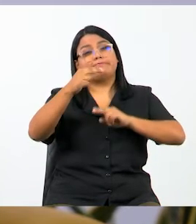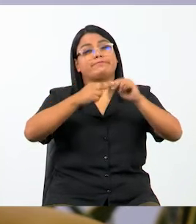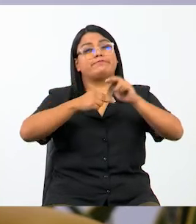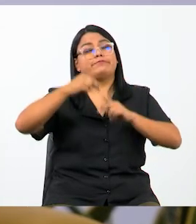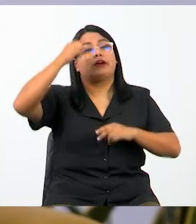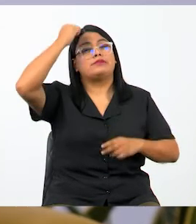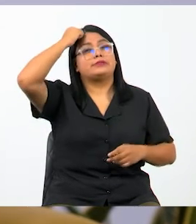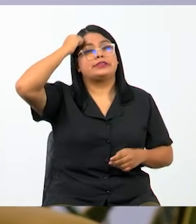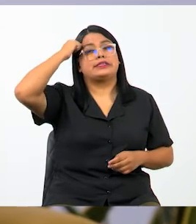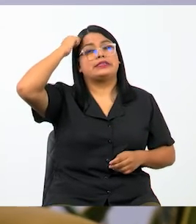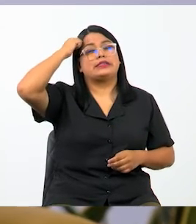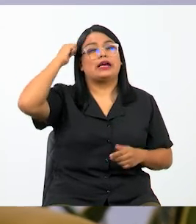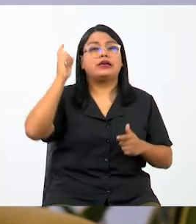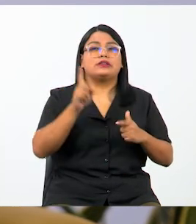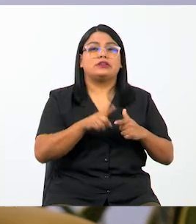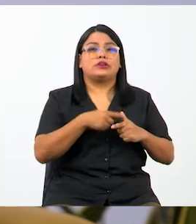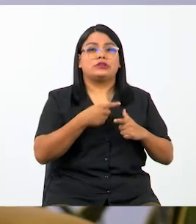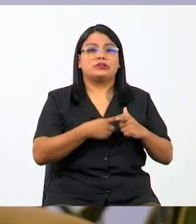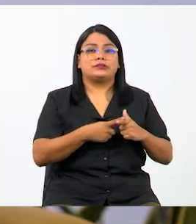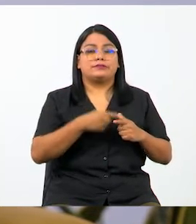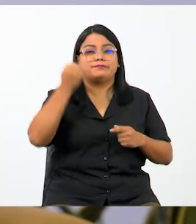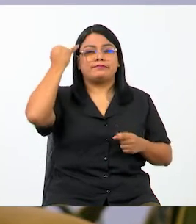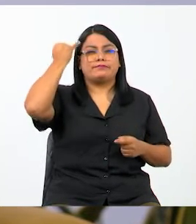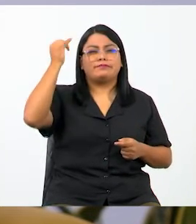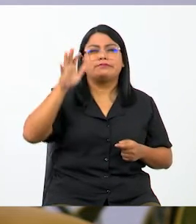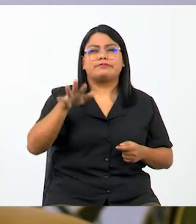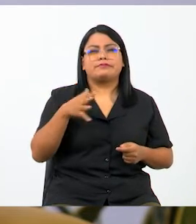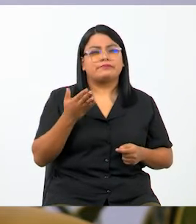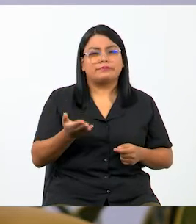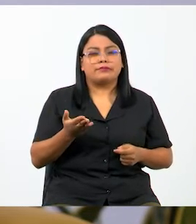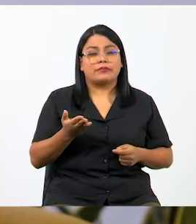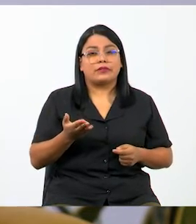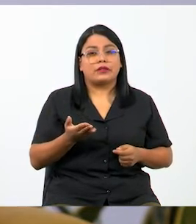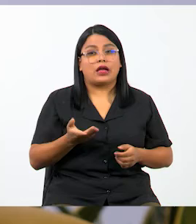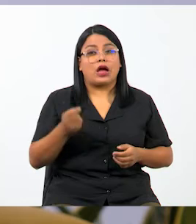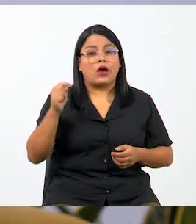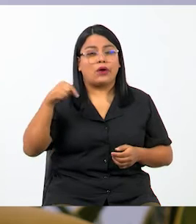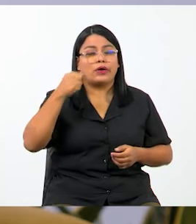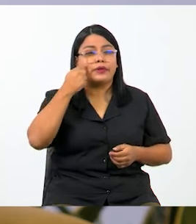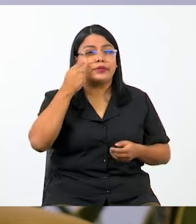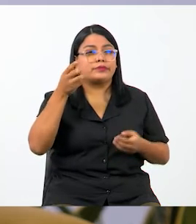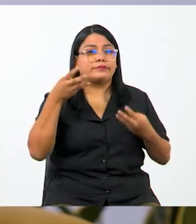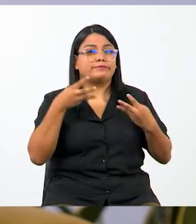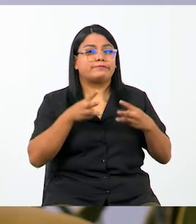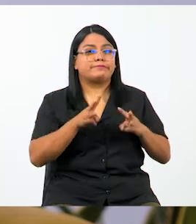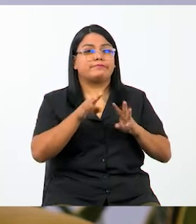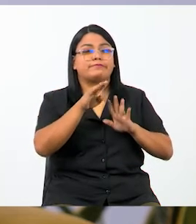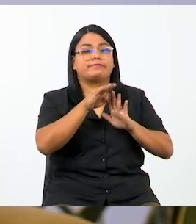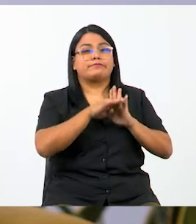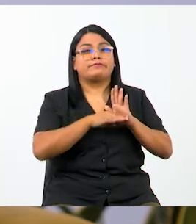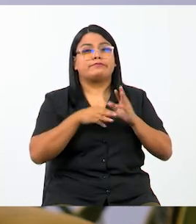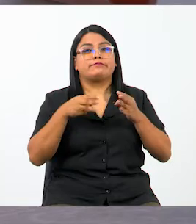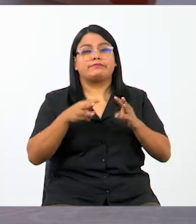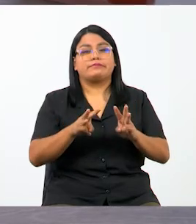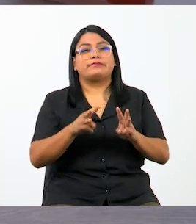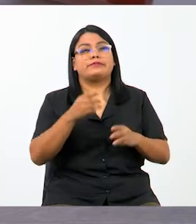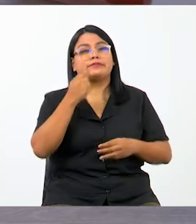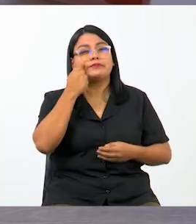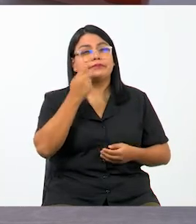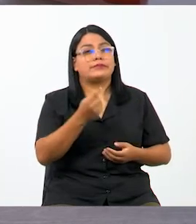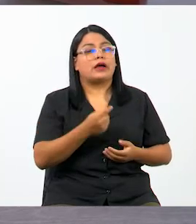este propósito lo encontraremos en este momento en la guía metodológica, y es muy importante mencionar que esta actividad en